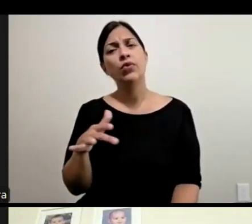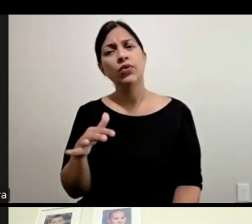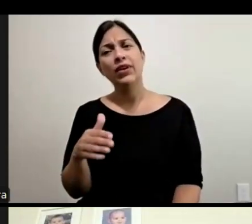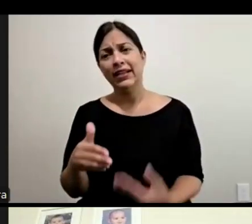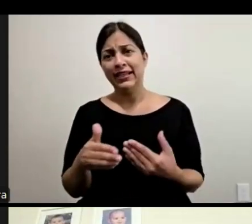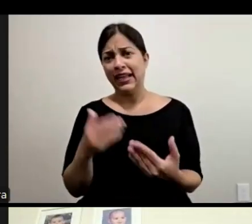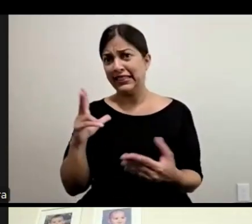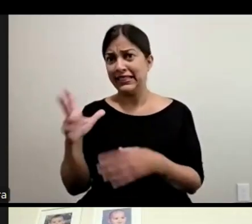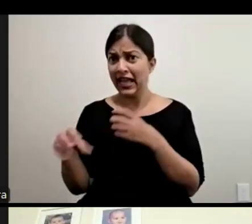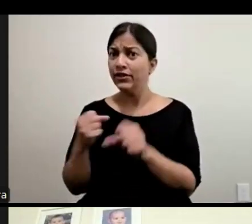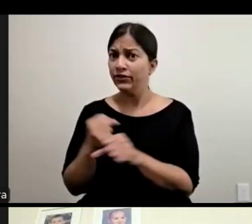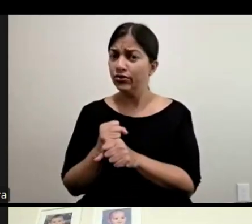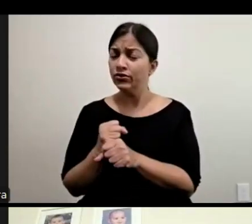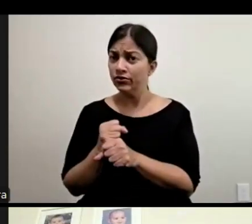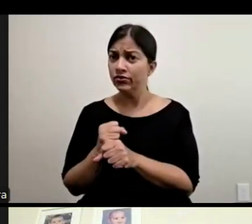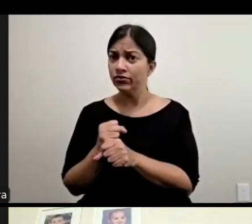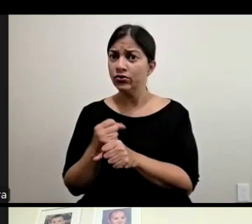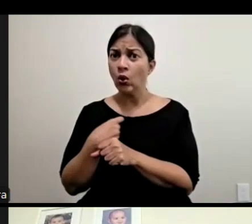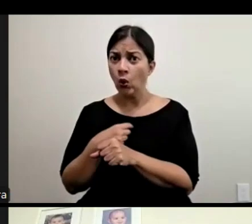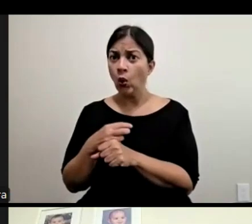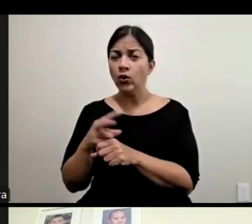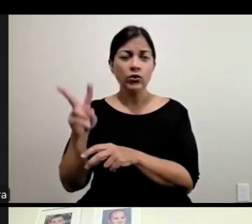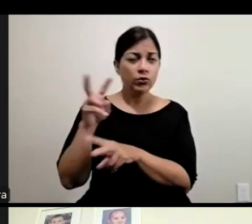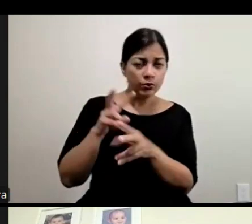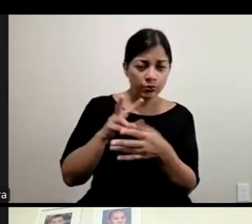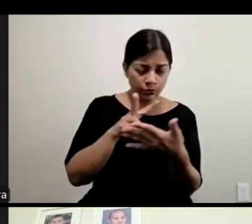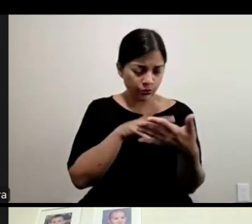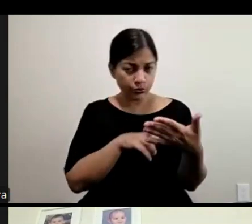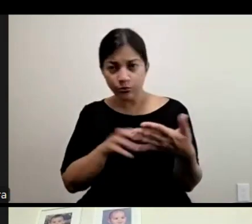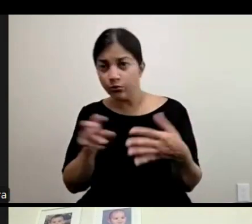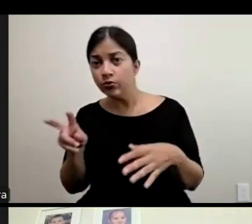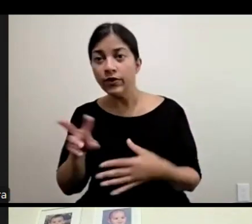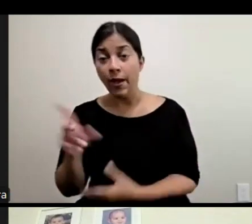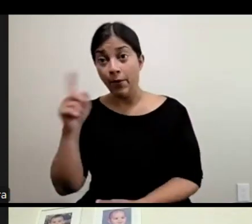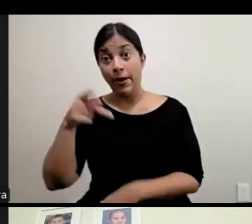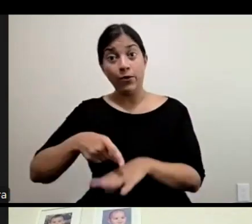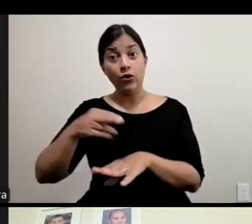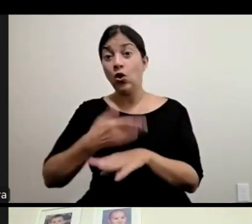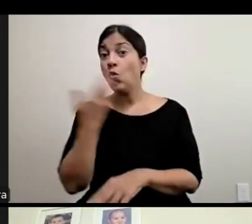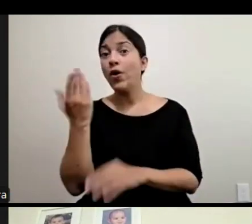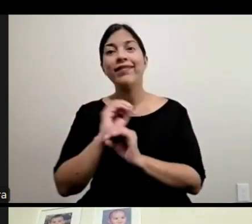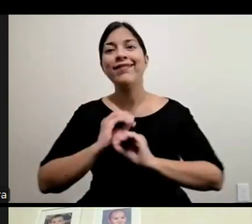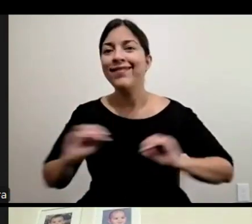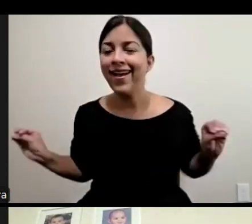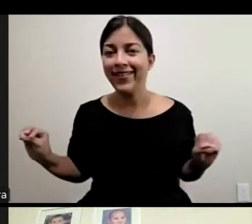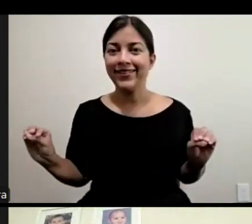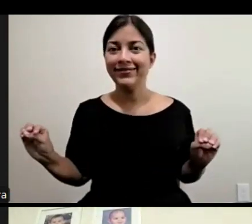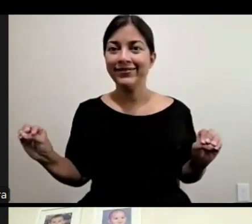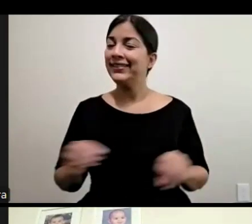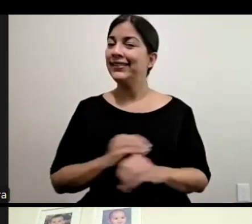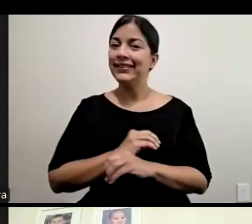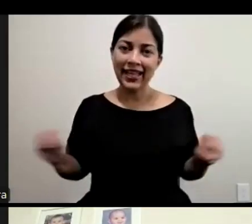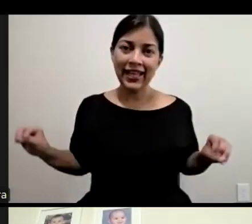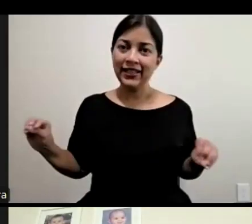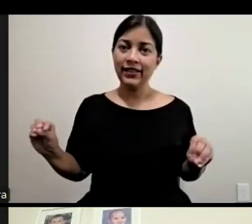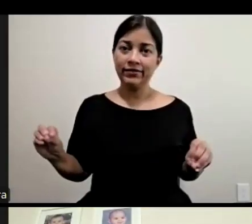3 años haciendo la investigación. Porque aquí en Puerto Rico no hay nada, no hay nada, no hay nada. Entonces tú tienes